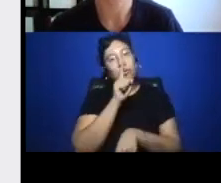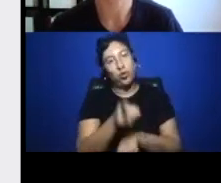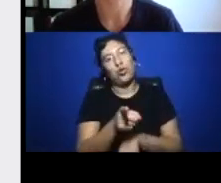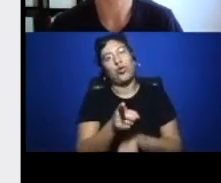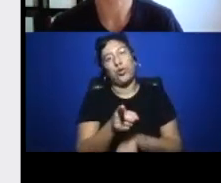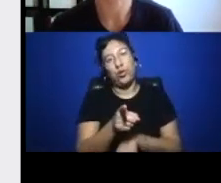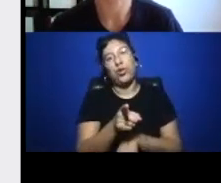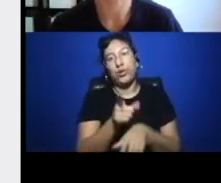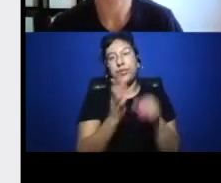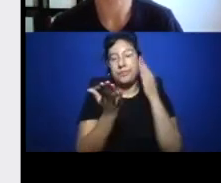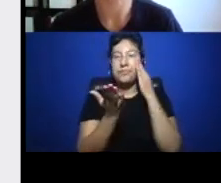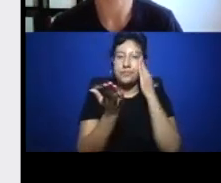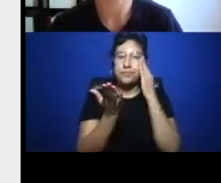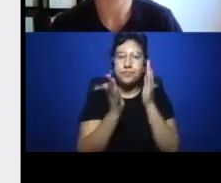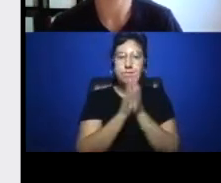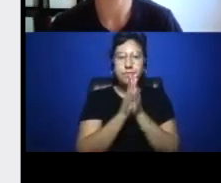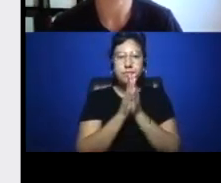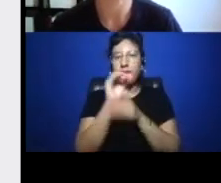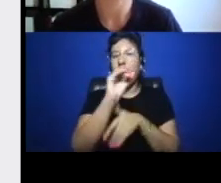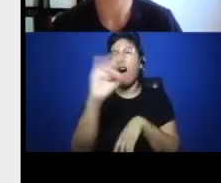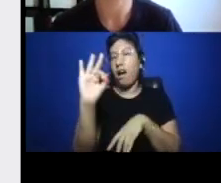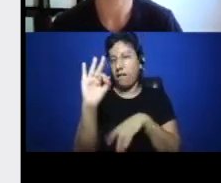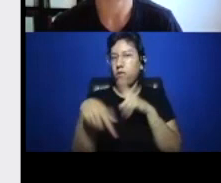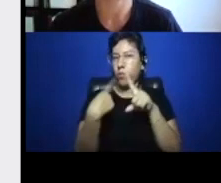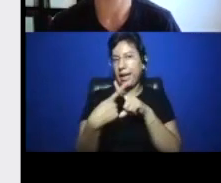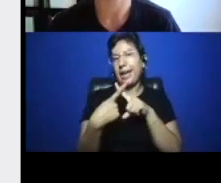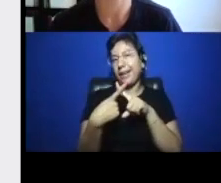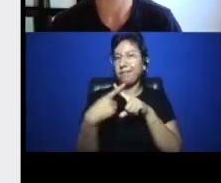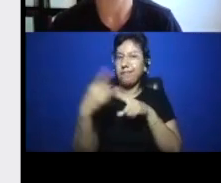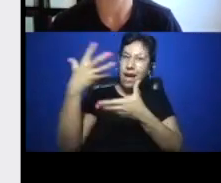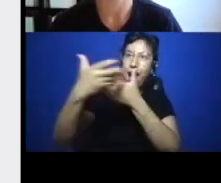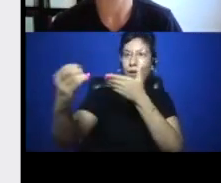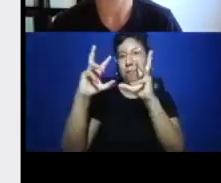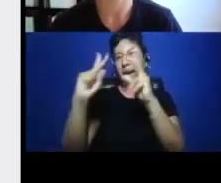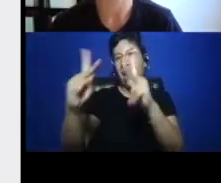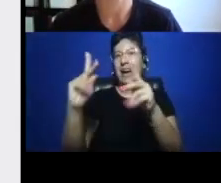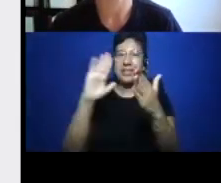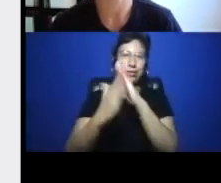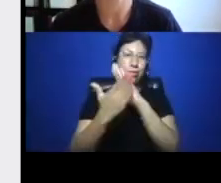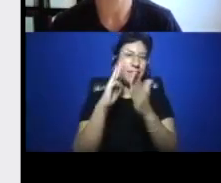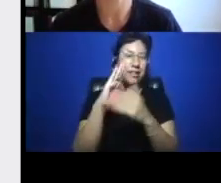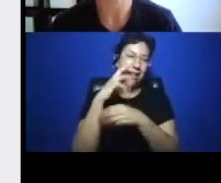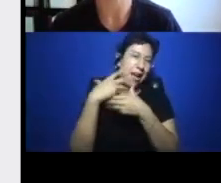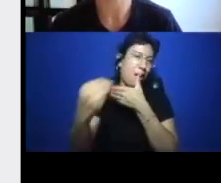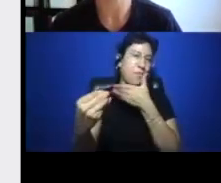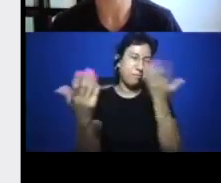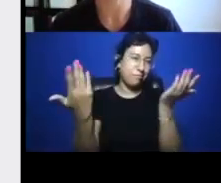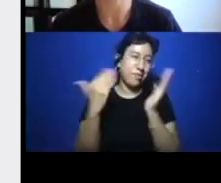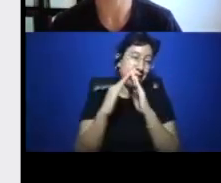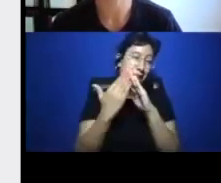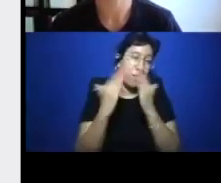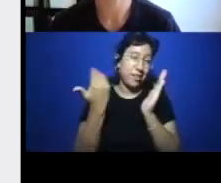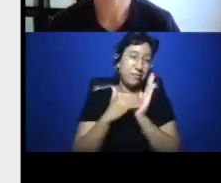también queremos asegurarnos que puedan apagarlos ya cuando lleguemos a nuestras casas.